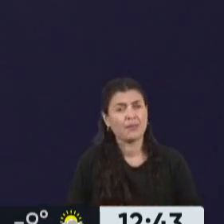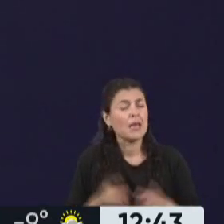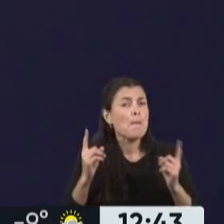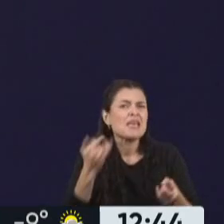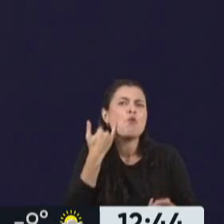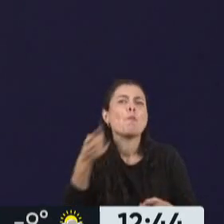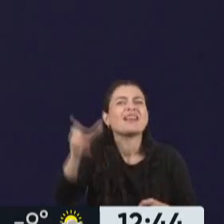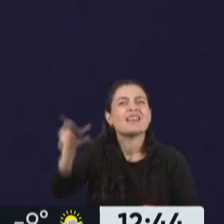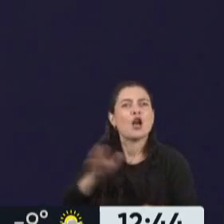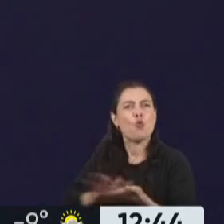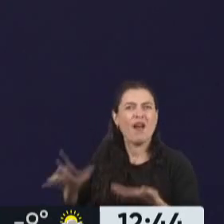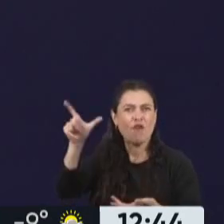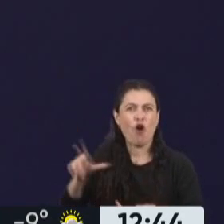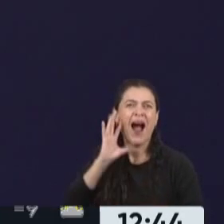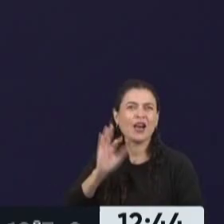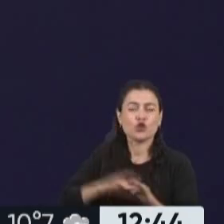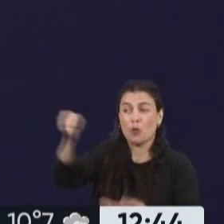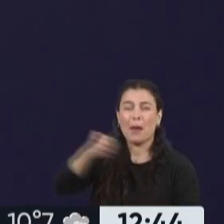no es nueva.